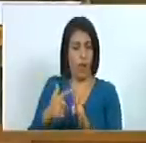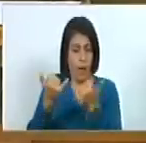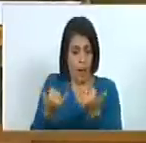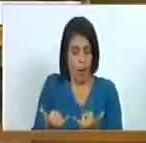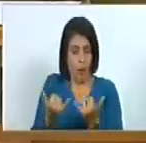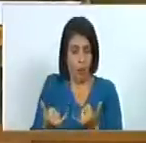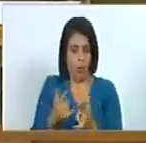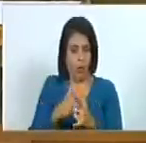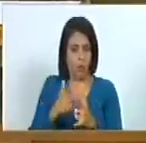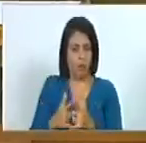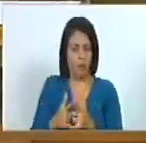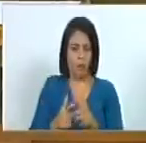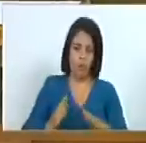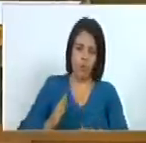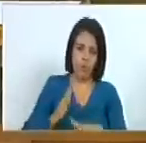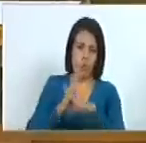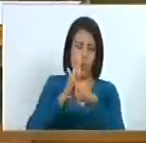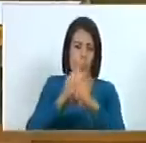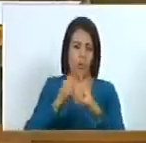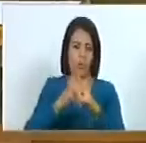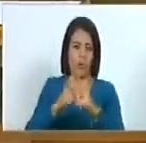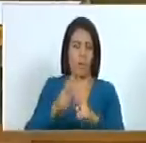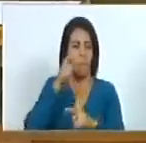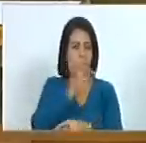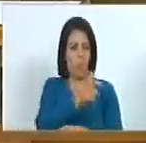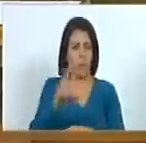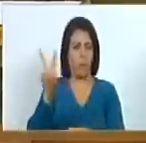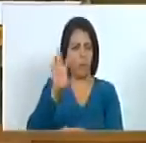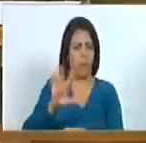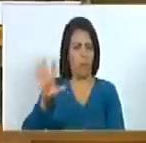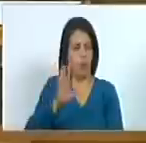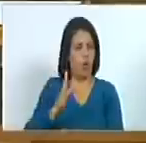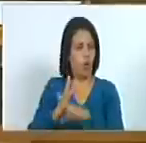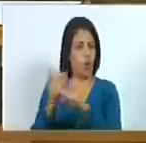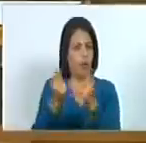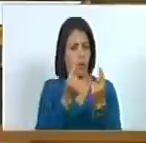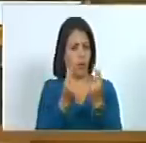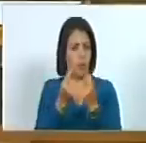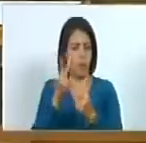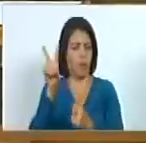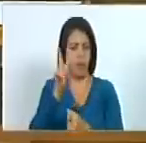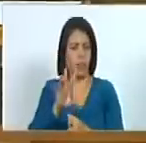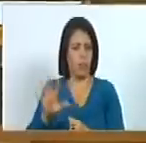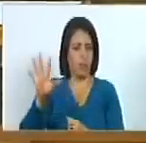y es justamente la agresión multiforme contra el pueblo de Venezuela, contra la economía de Venezuela.